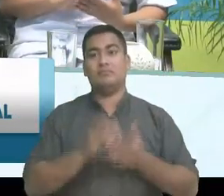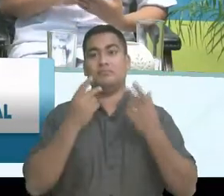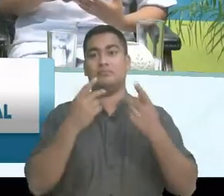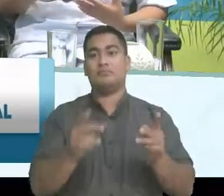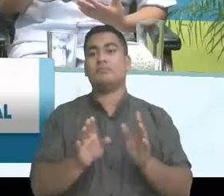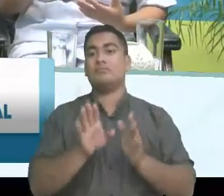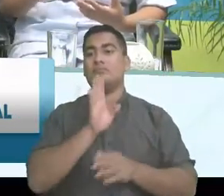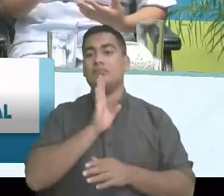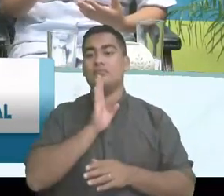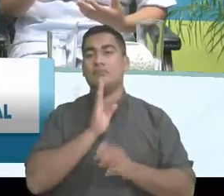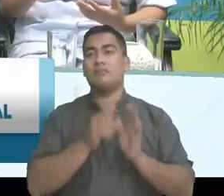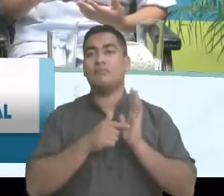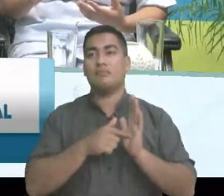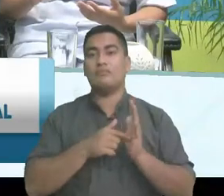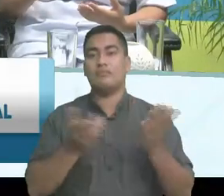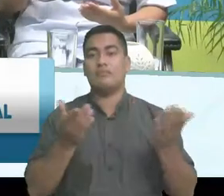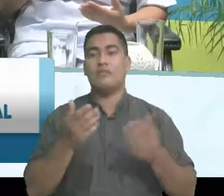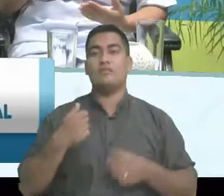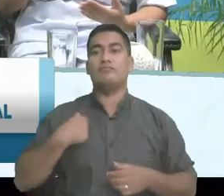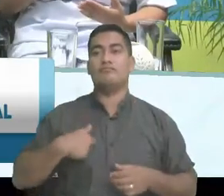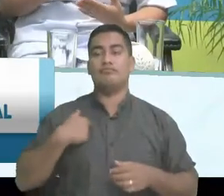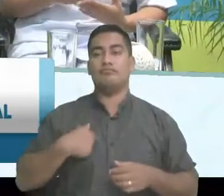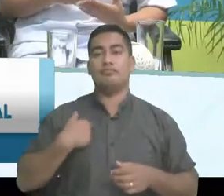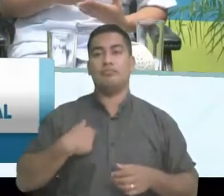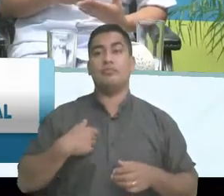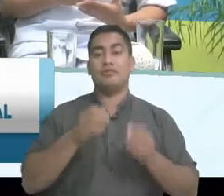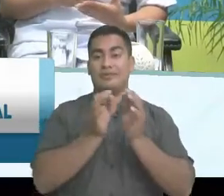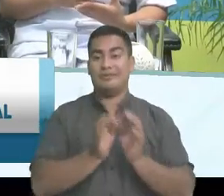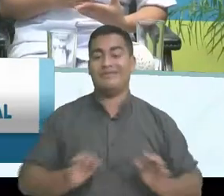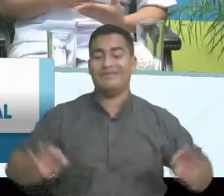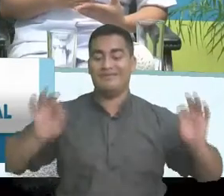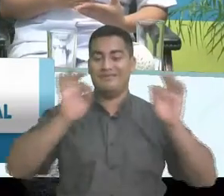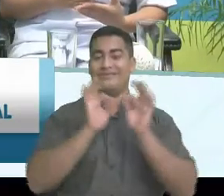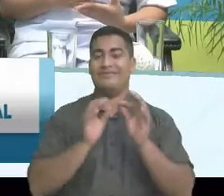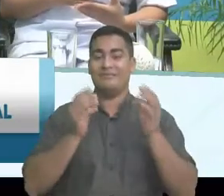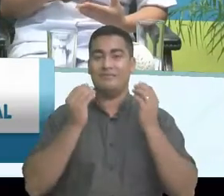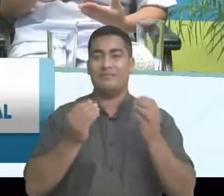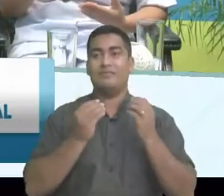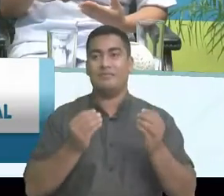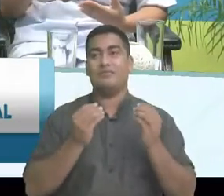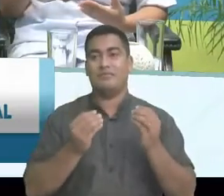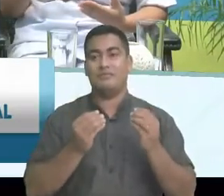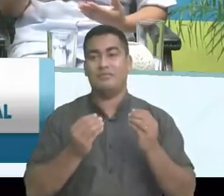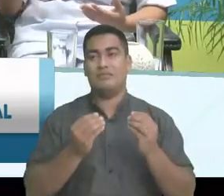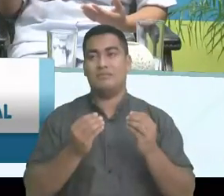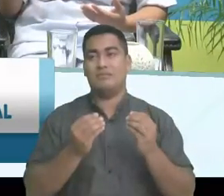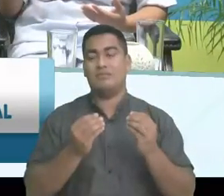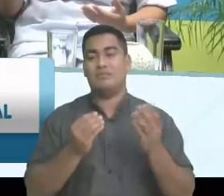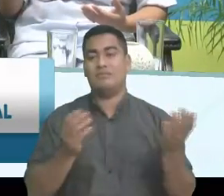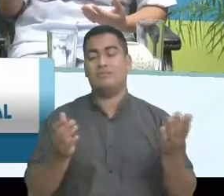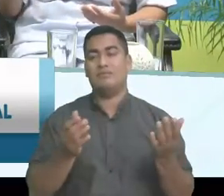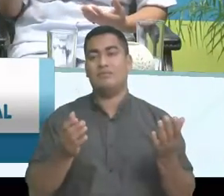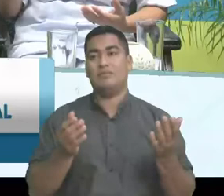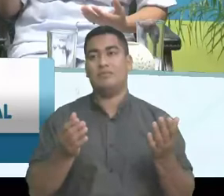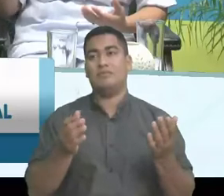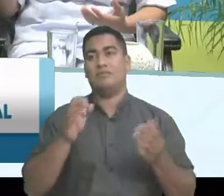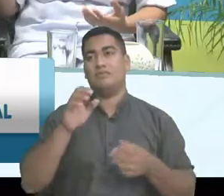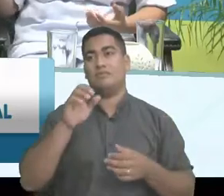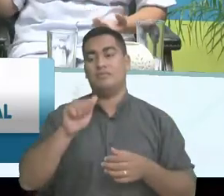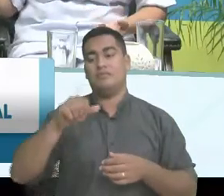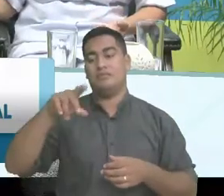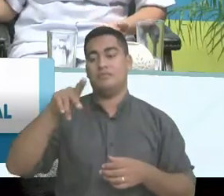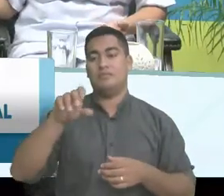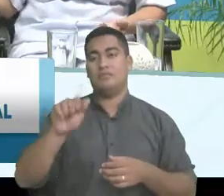cuando hablamos del proceso en sí, la diarrea, importante la hidratación. Puedes tomar el apazote,